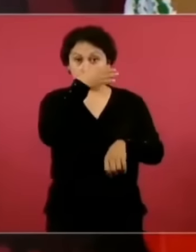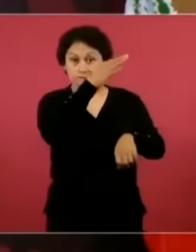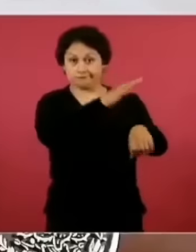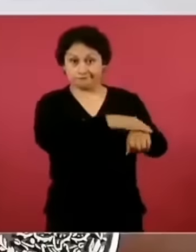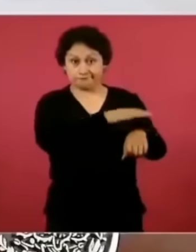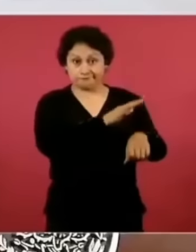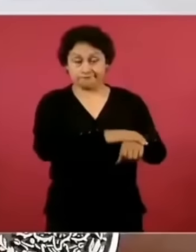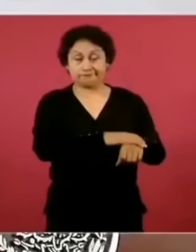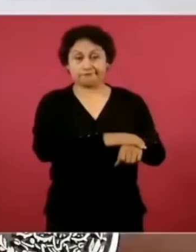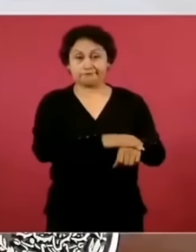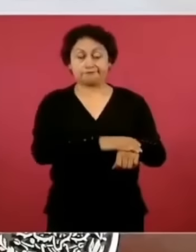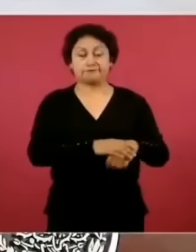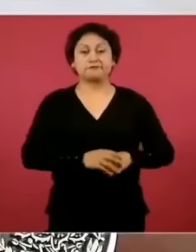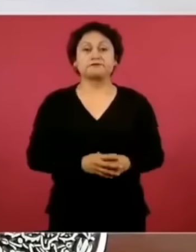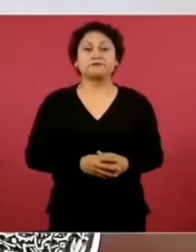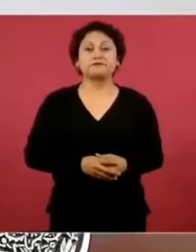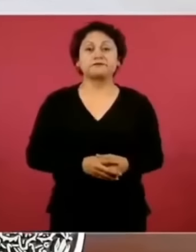que si